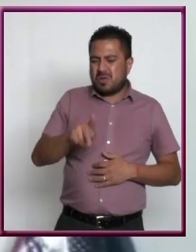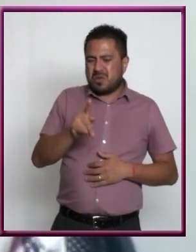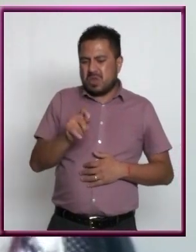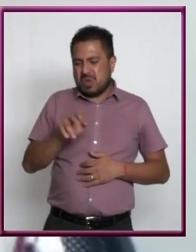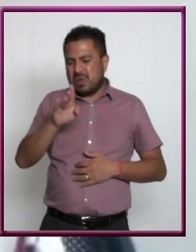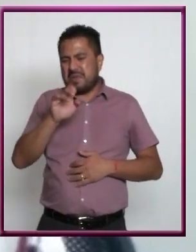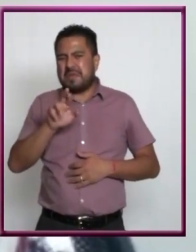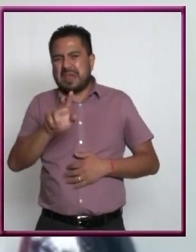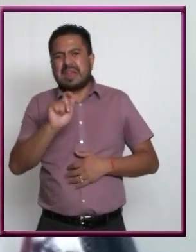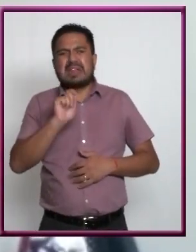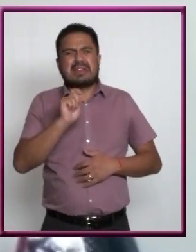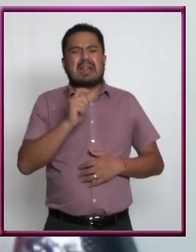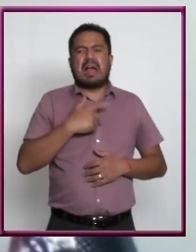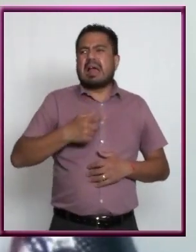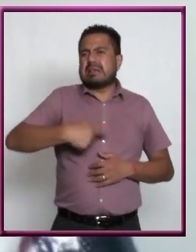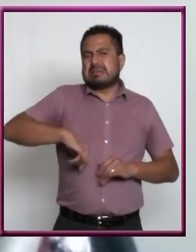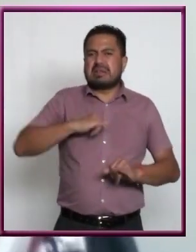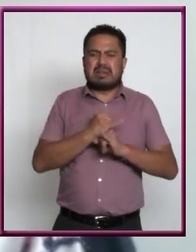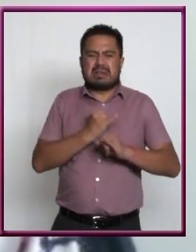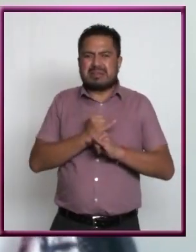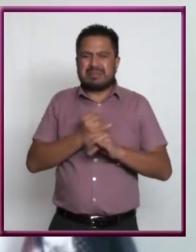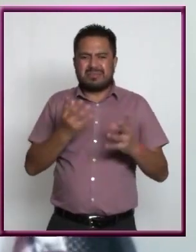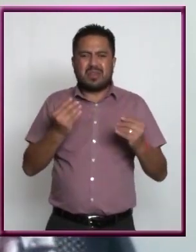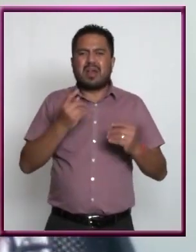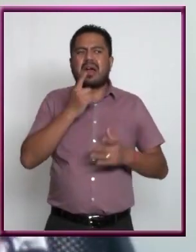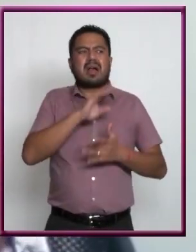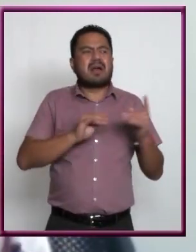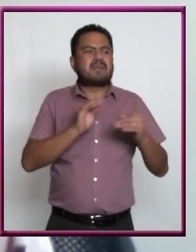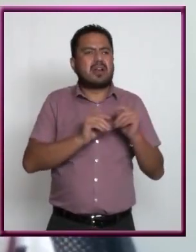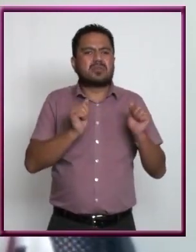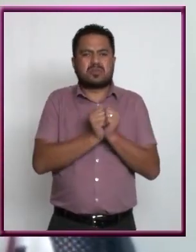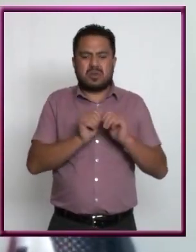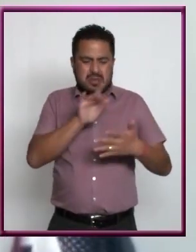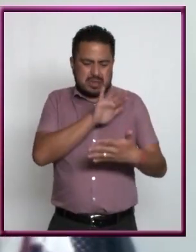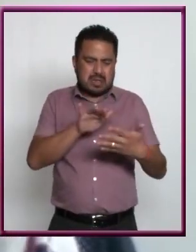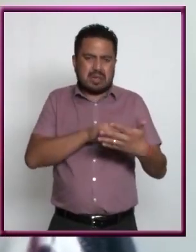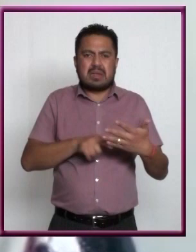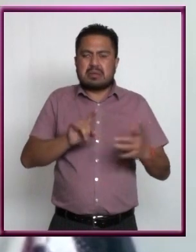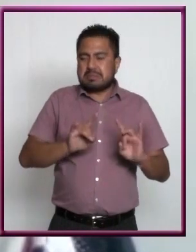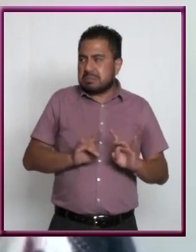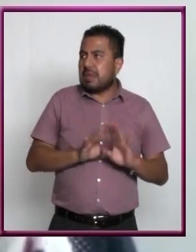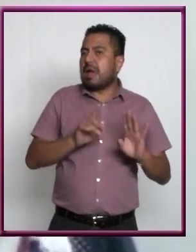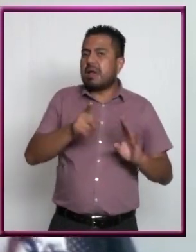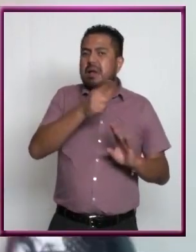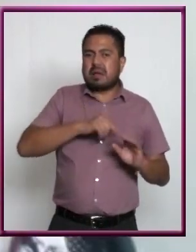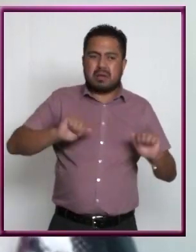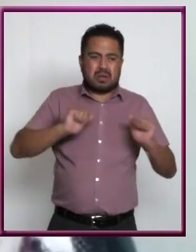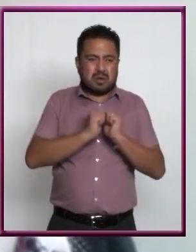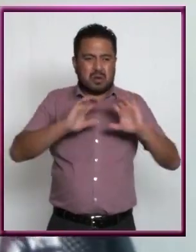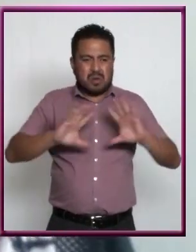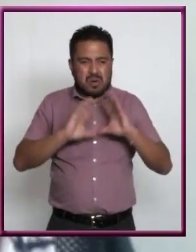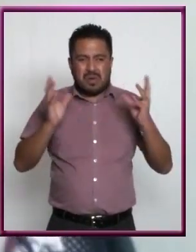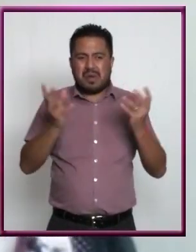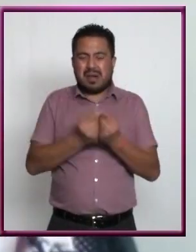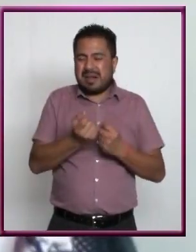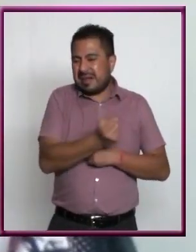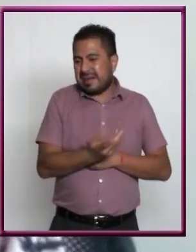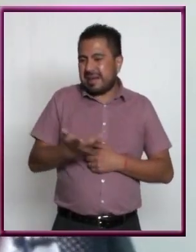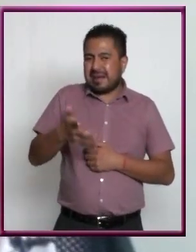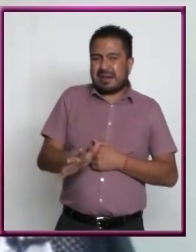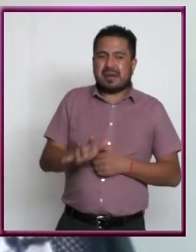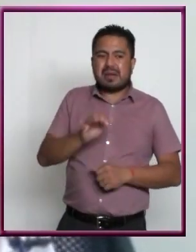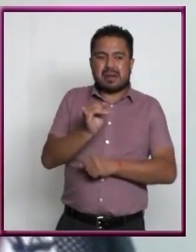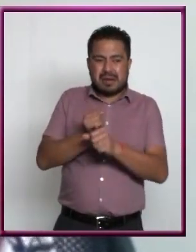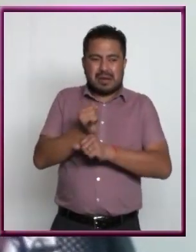hay muchos influencers que se dedican a hablar de lectura, y entonces que de repente en medio de cada 10